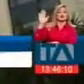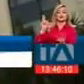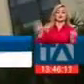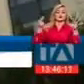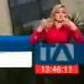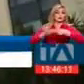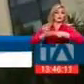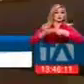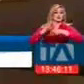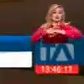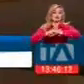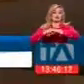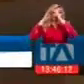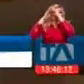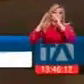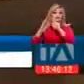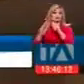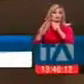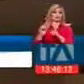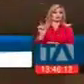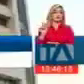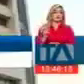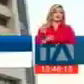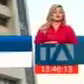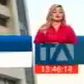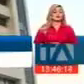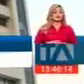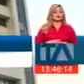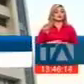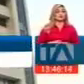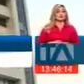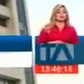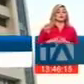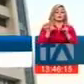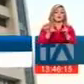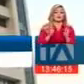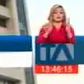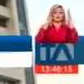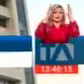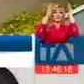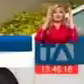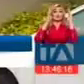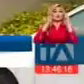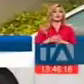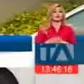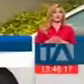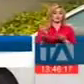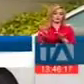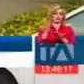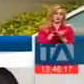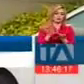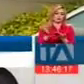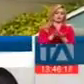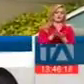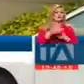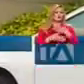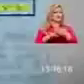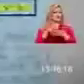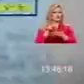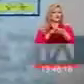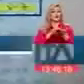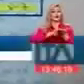departamento, cumpliendo arresto domiciliario en Torres Colón. Precisamente en el mismo edificio donde, según bitácoras que forman parte del proceso,